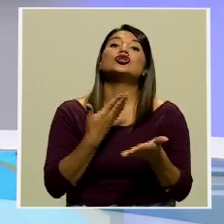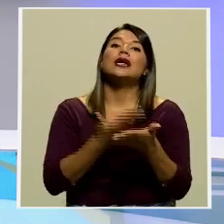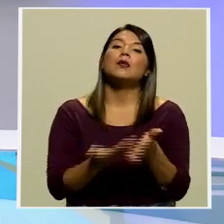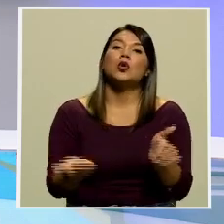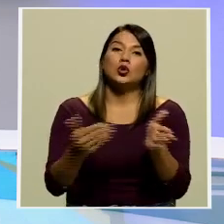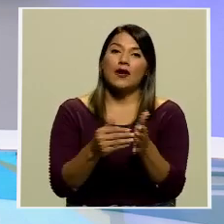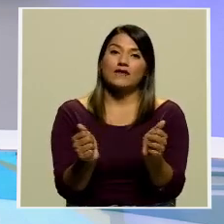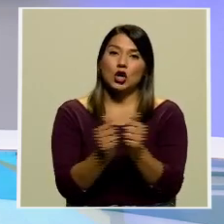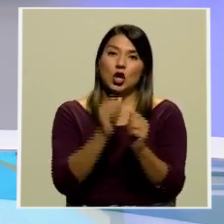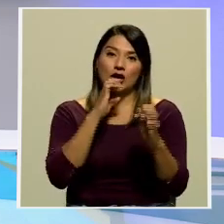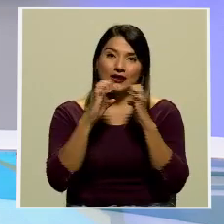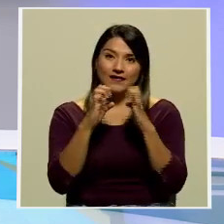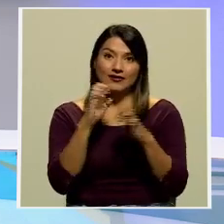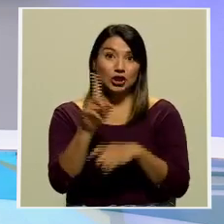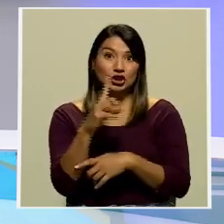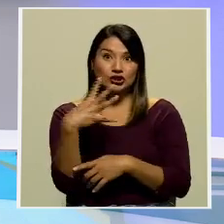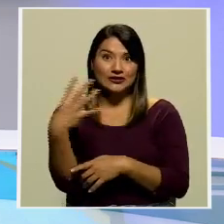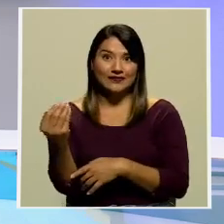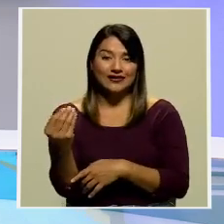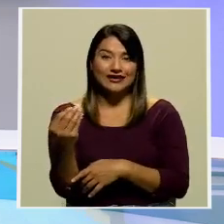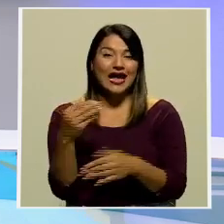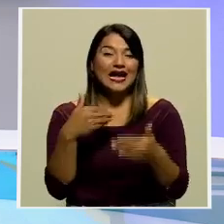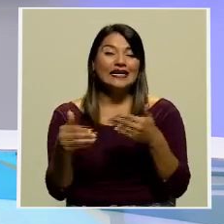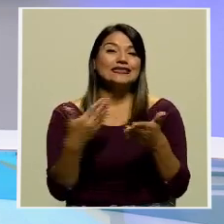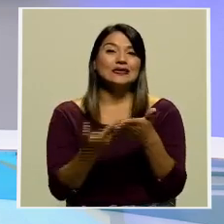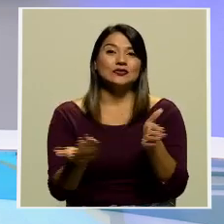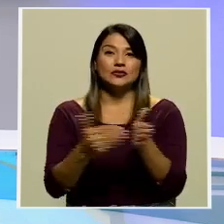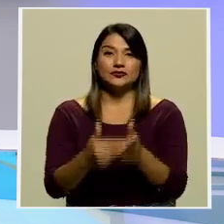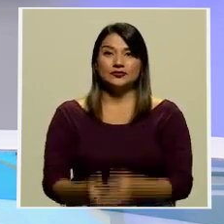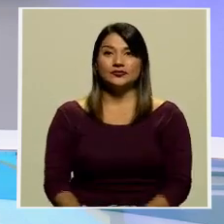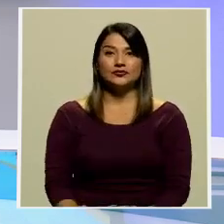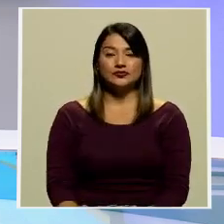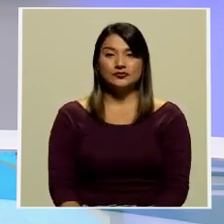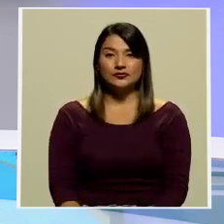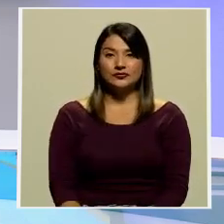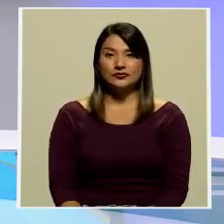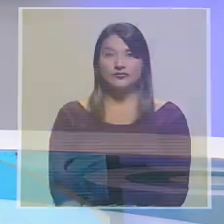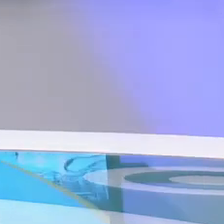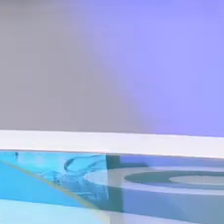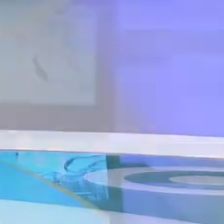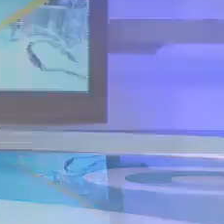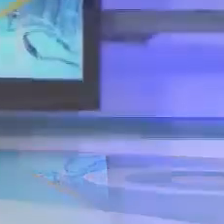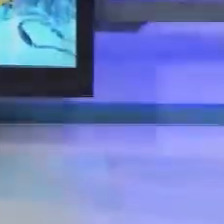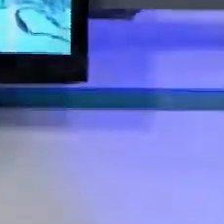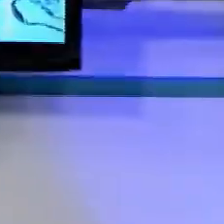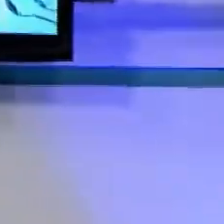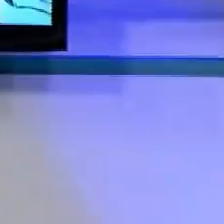esta entrevista de fondo. No se vaya, enseguida volvemos.